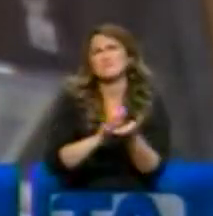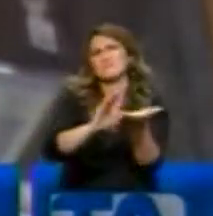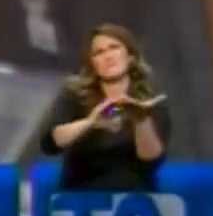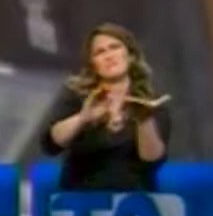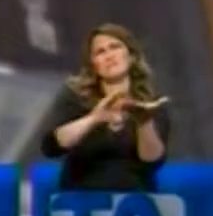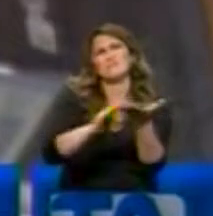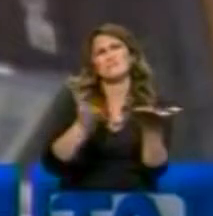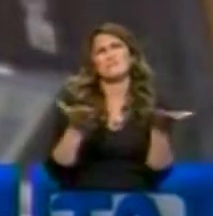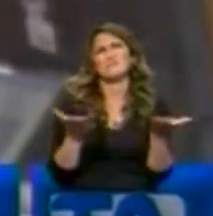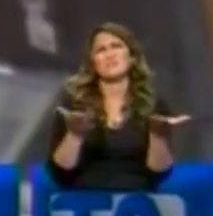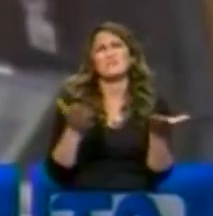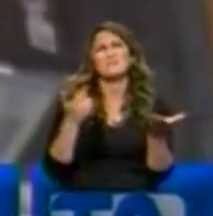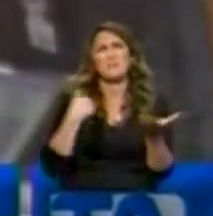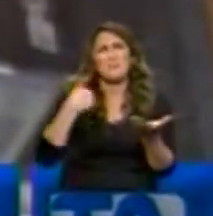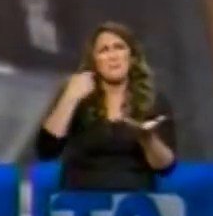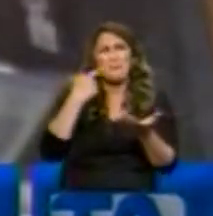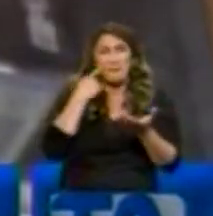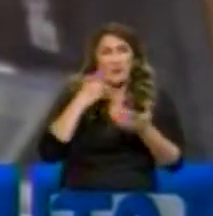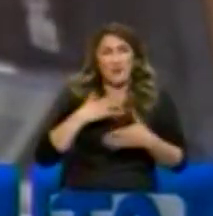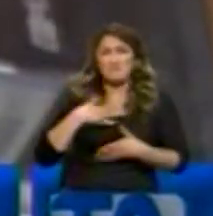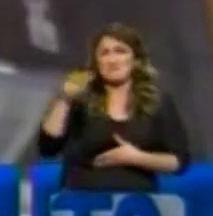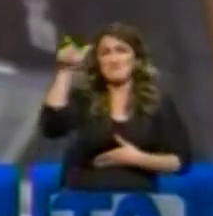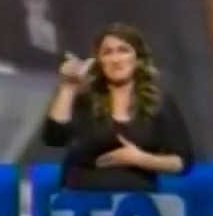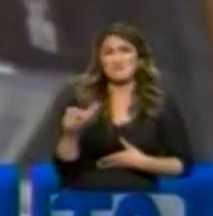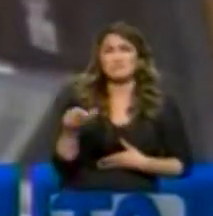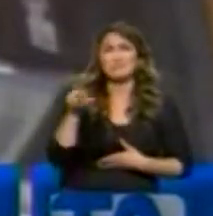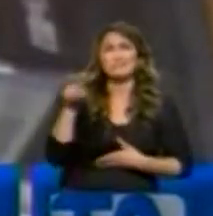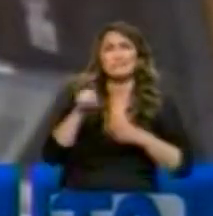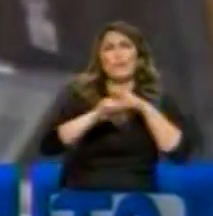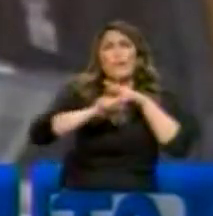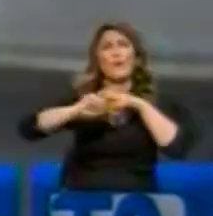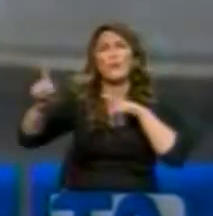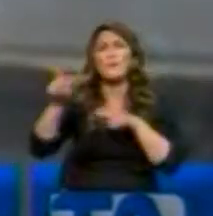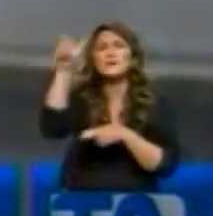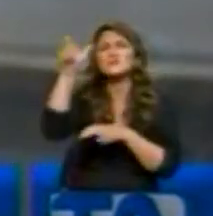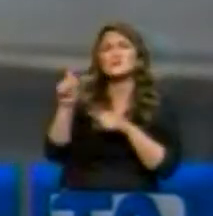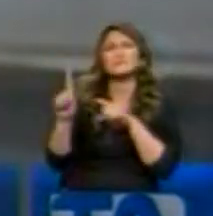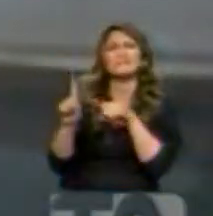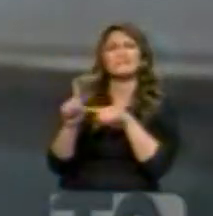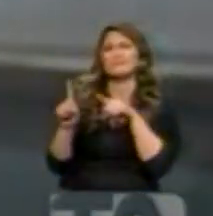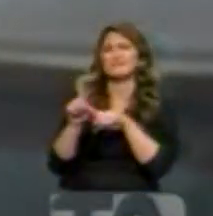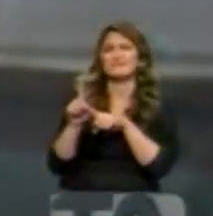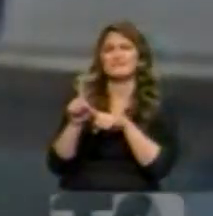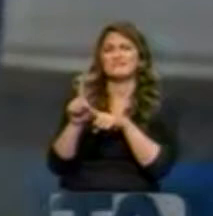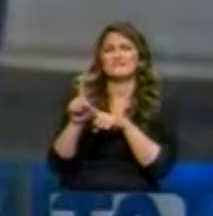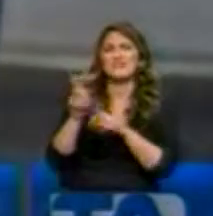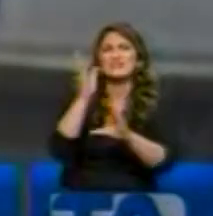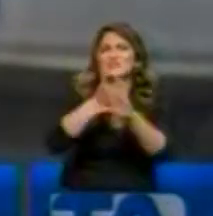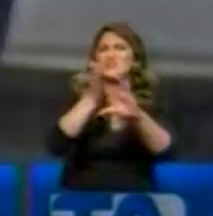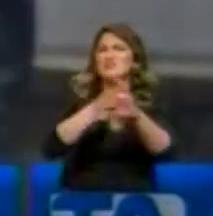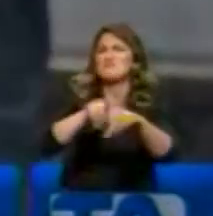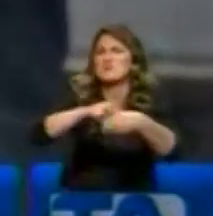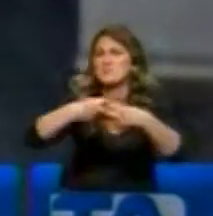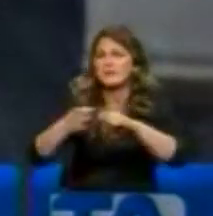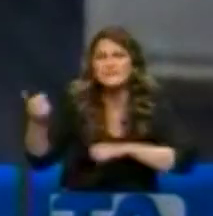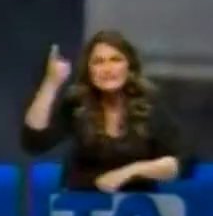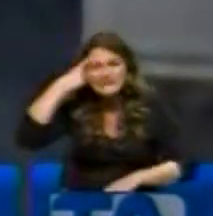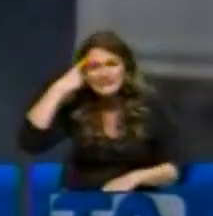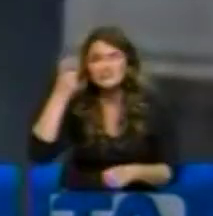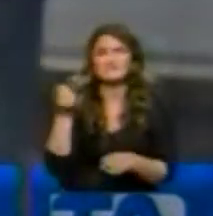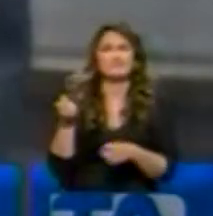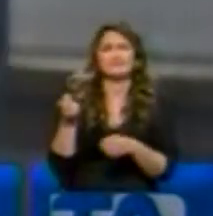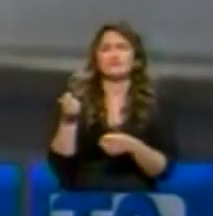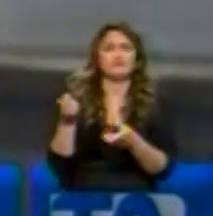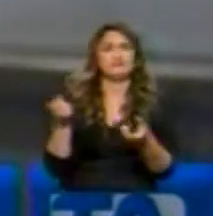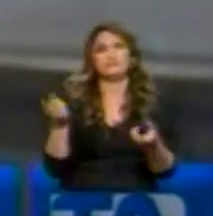narcoguerrilla, un acomplejado y psicópata, prófugo de la justicia. Esta no era una protesta normal.